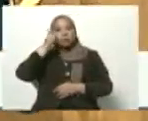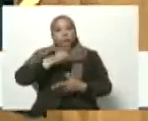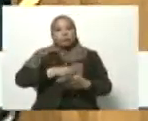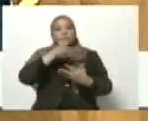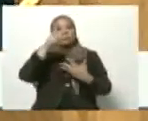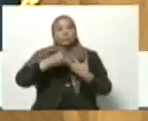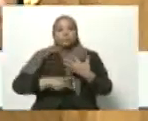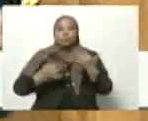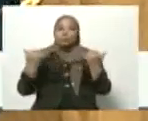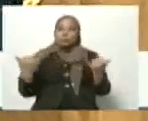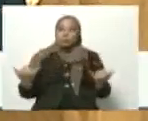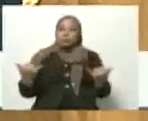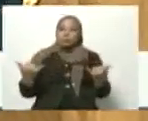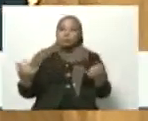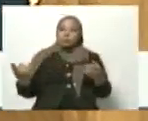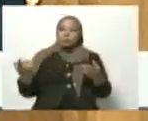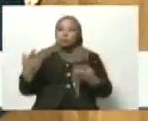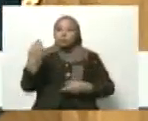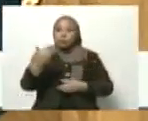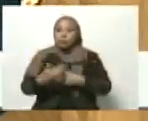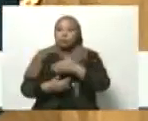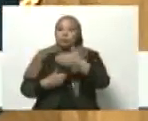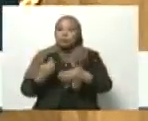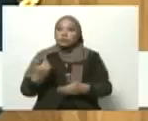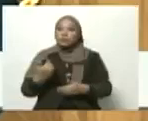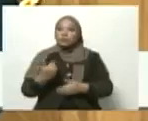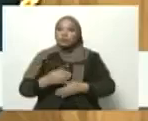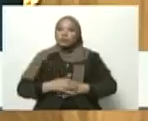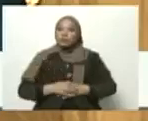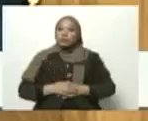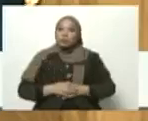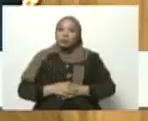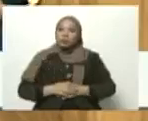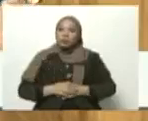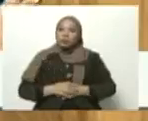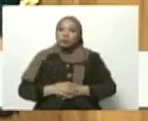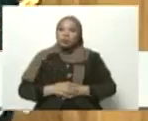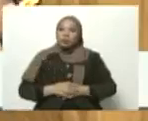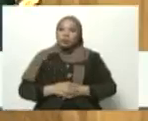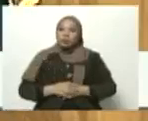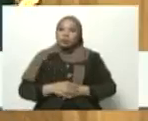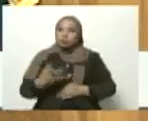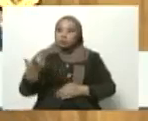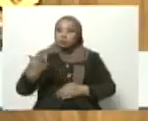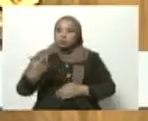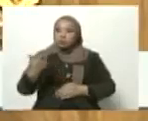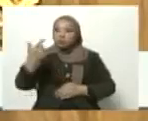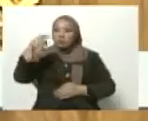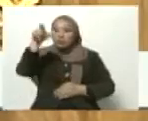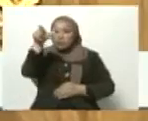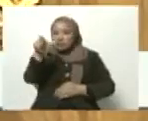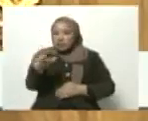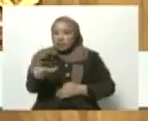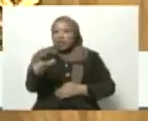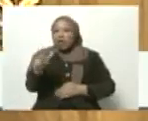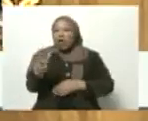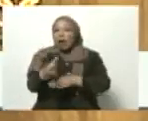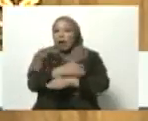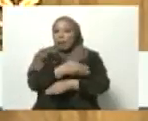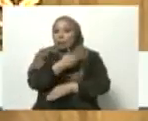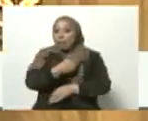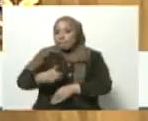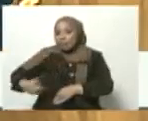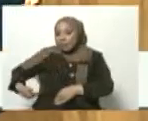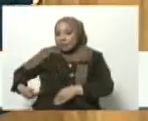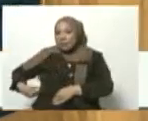ahí en las gavetas y se renuevan y se refrescan cada rato. En Nixon pensó y discutió qué hacemos con